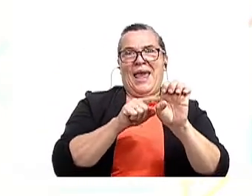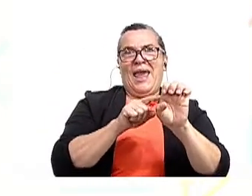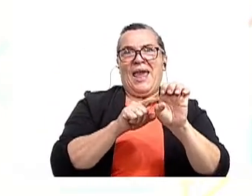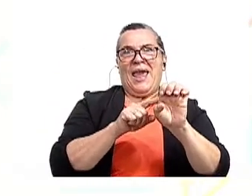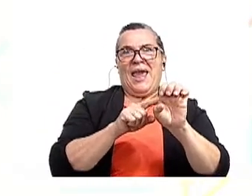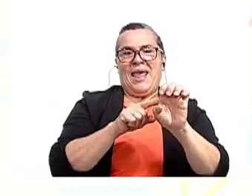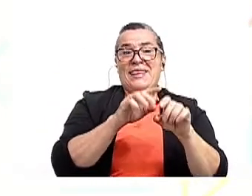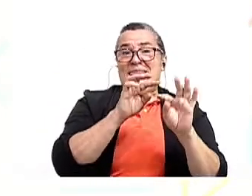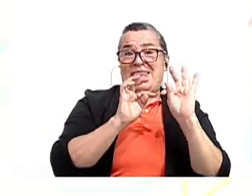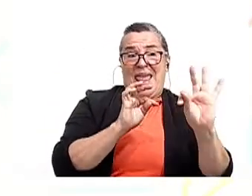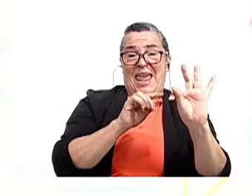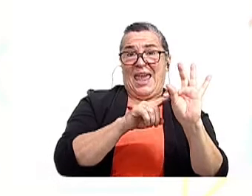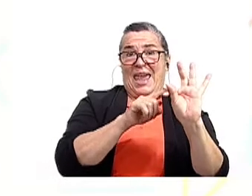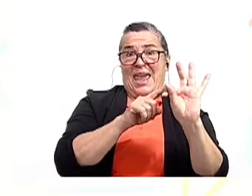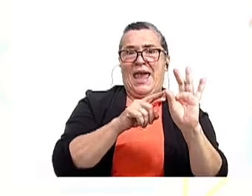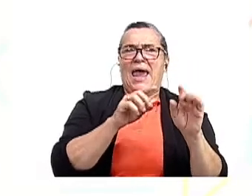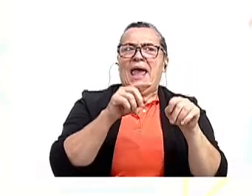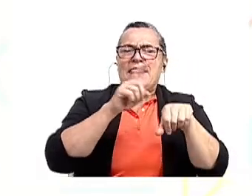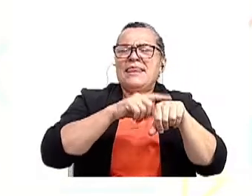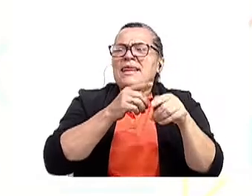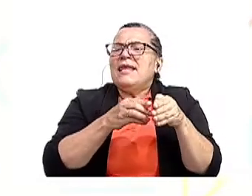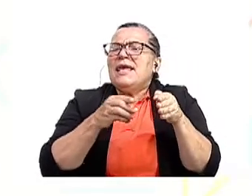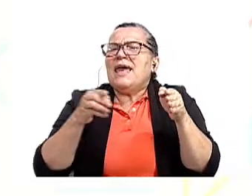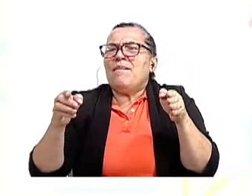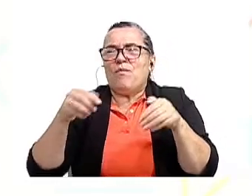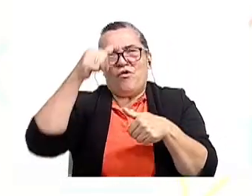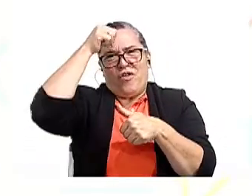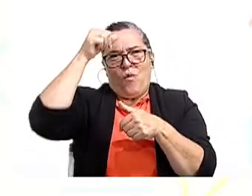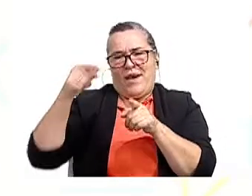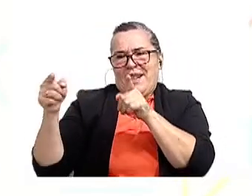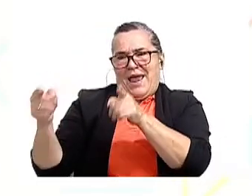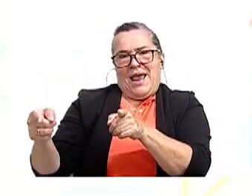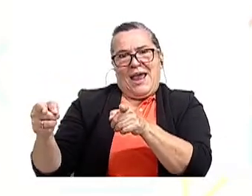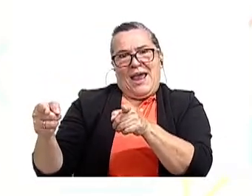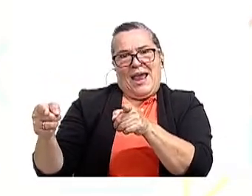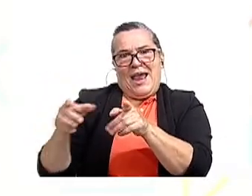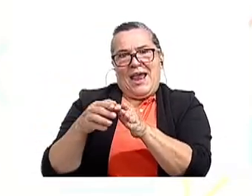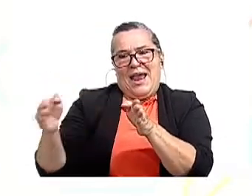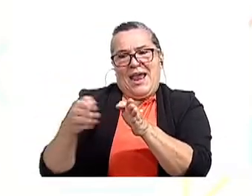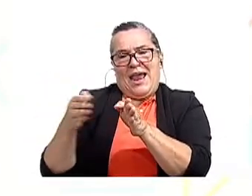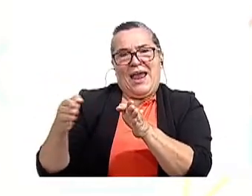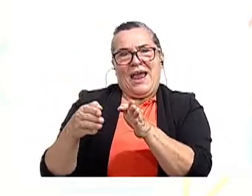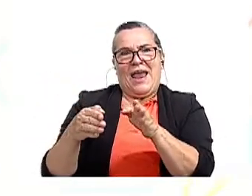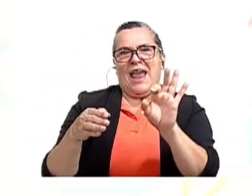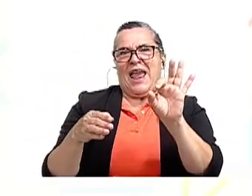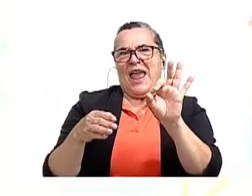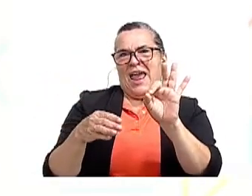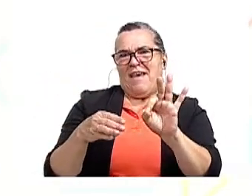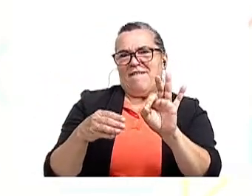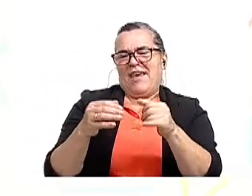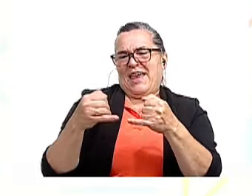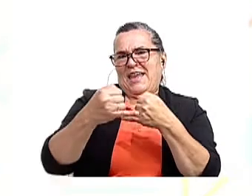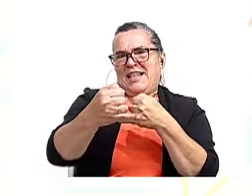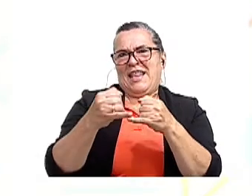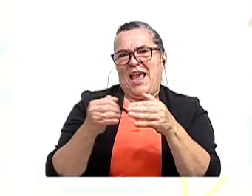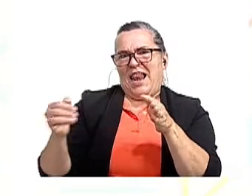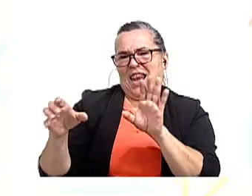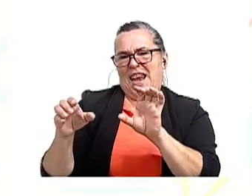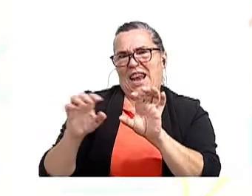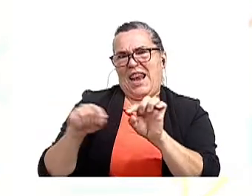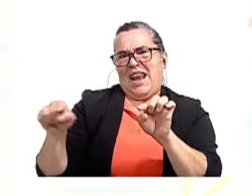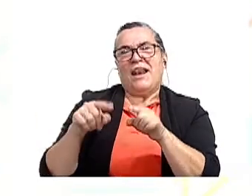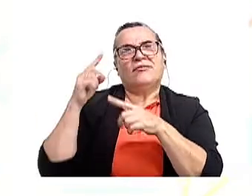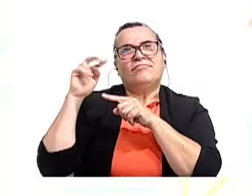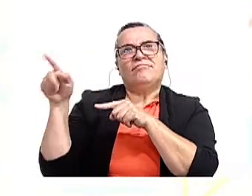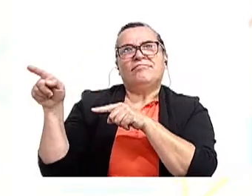tiempo transcurrido. ¿Recuerdan el criterio de una función lineal? Si no, no se preocupen, porque ya lo repasamos. Recuerden que el